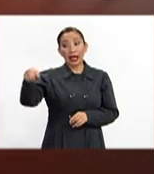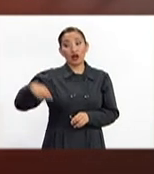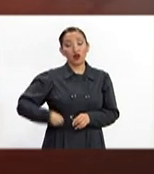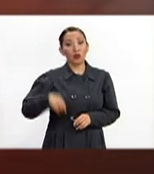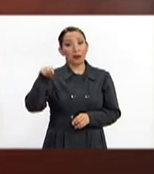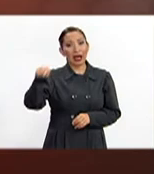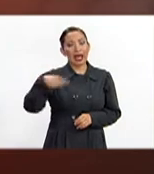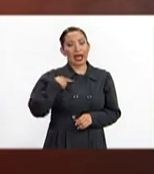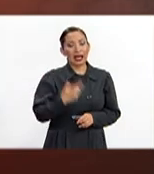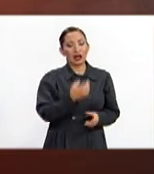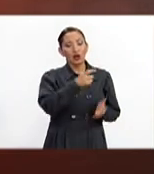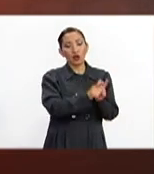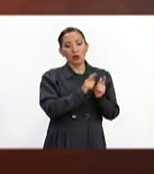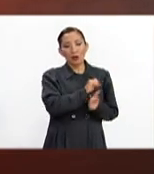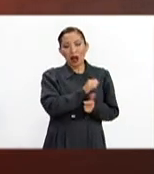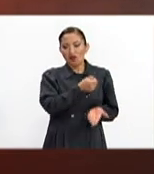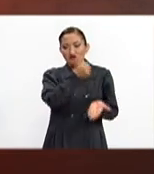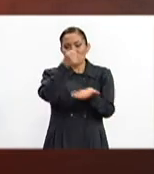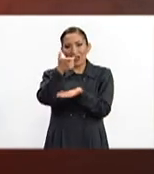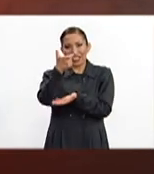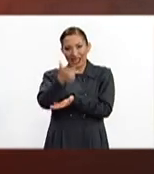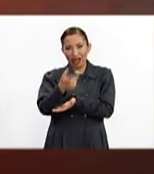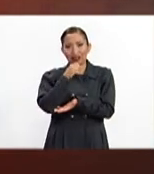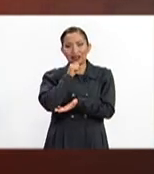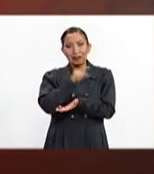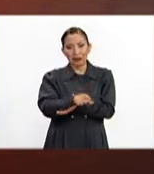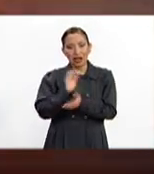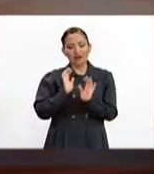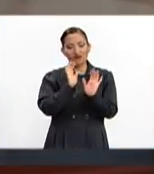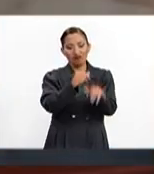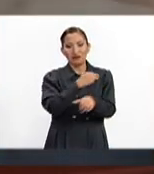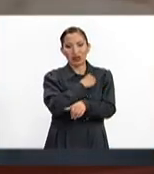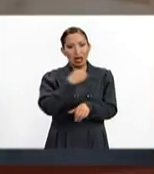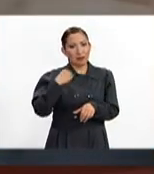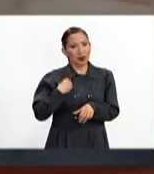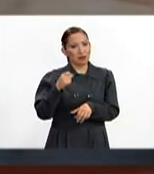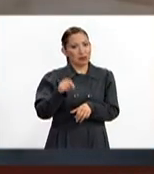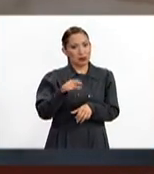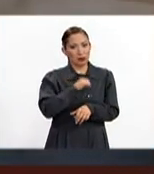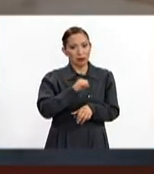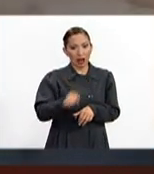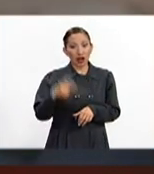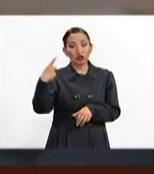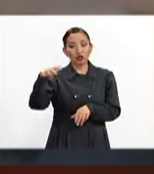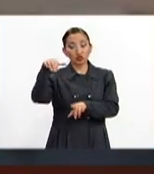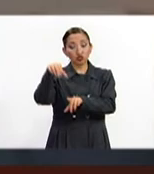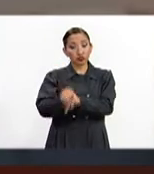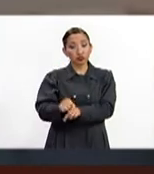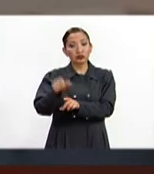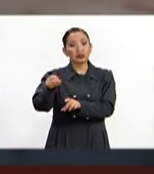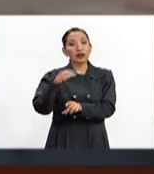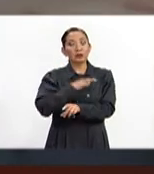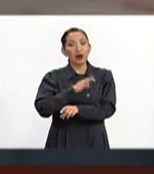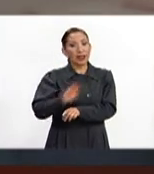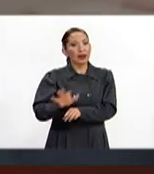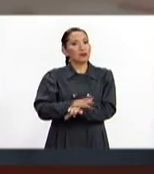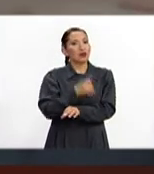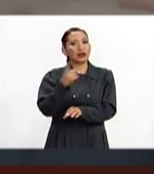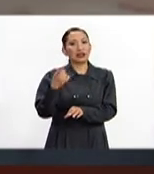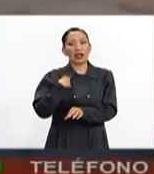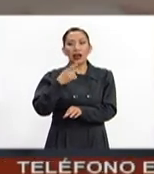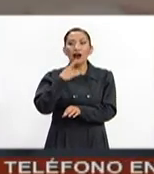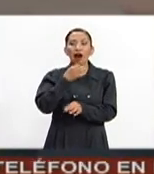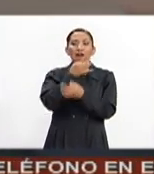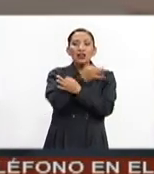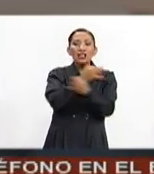de lavado de dinero y del crimen y estar involucrado en el crimen organizado. Su detención fue posible gracias a la ficha